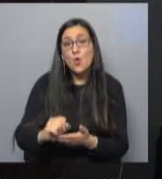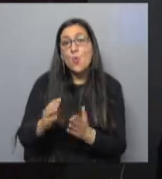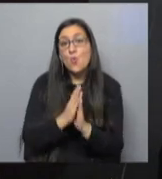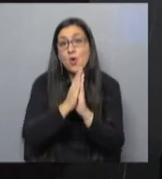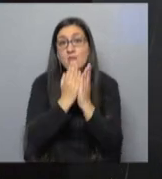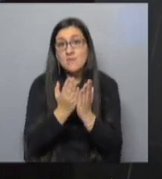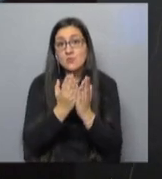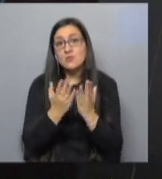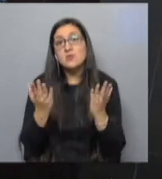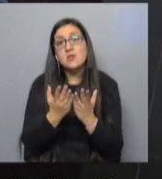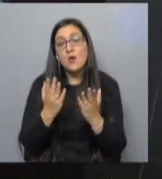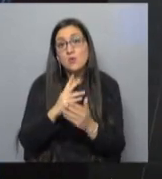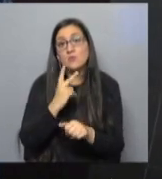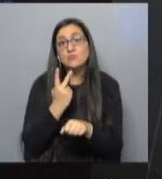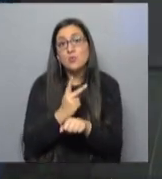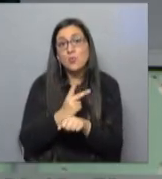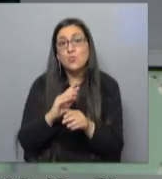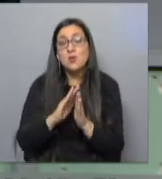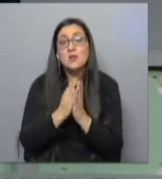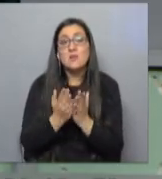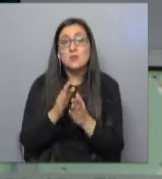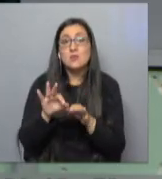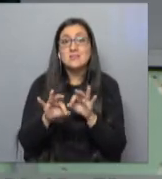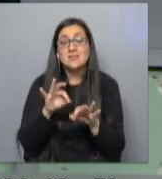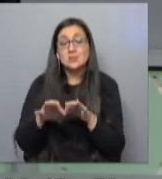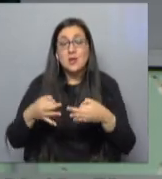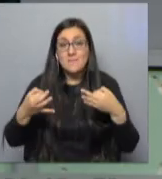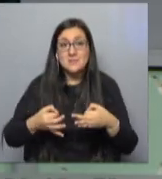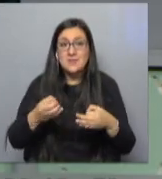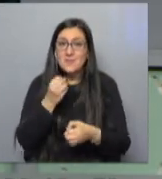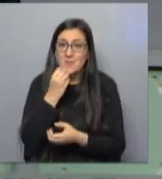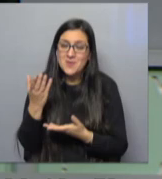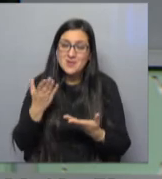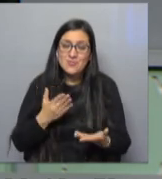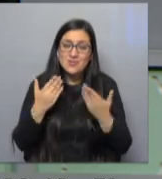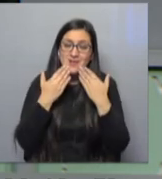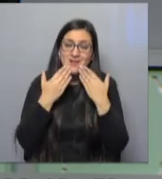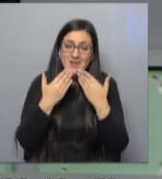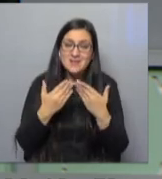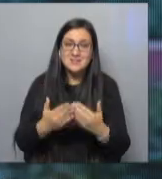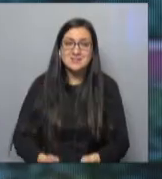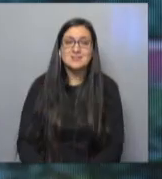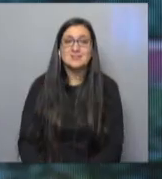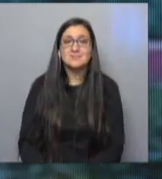libro y ahora va a salir otro con una selección especial que ya nos va a contar bienvenidos gracias por estar